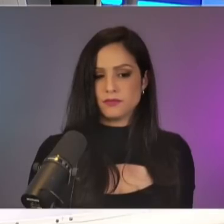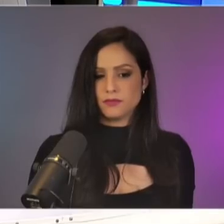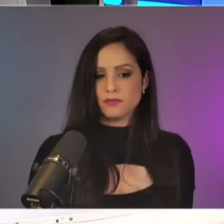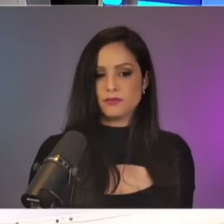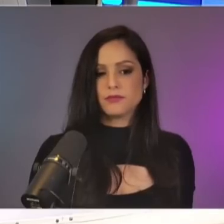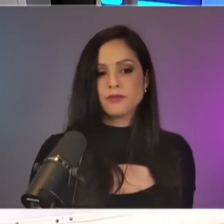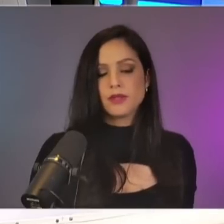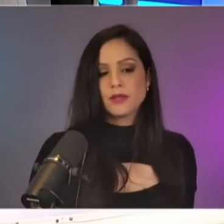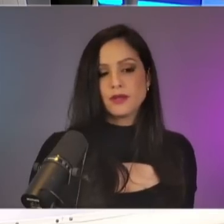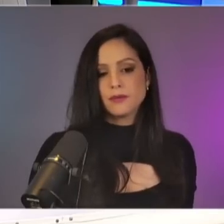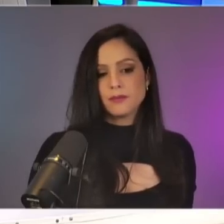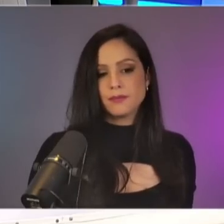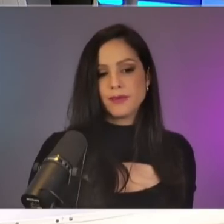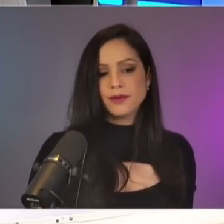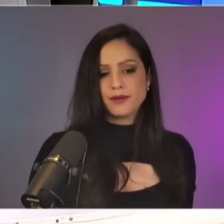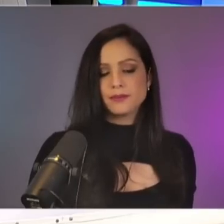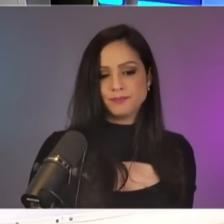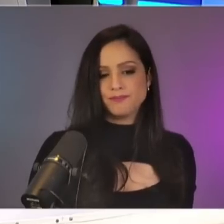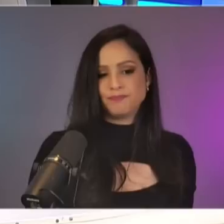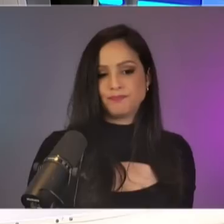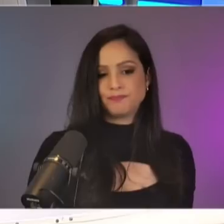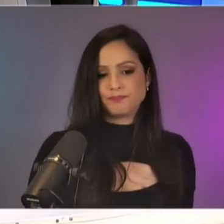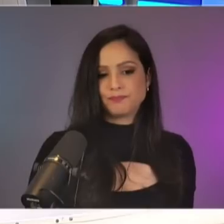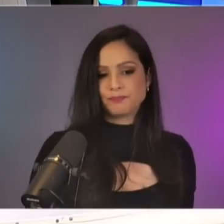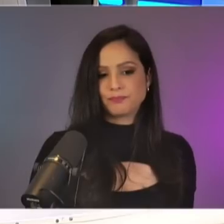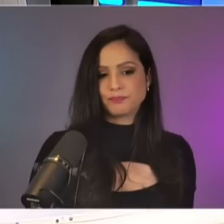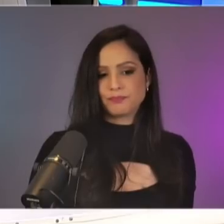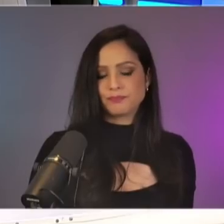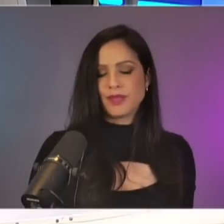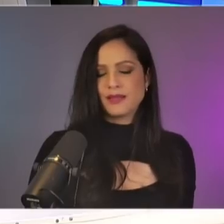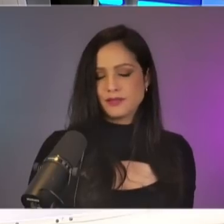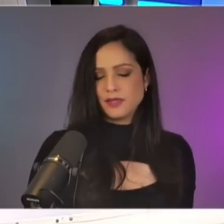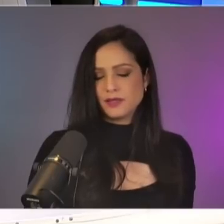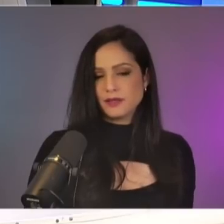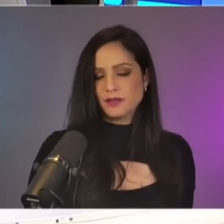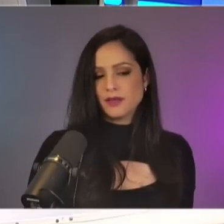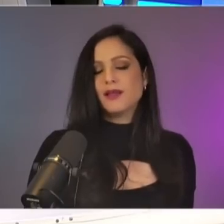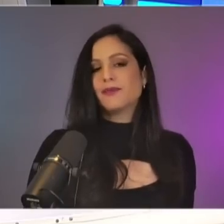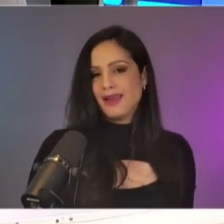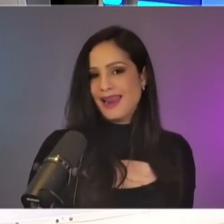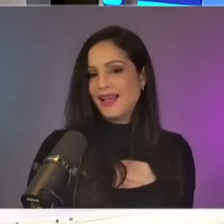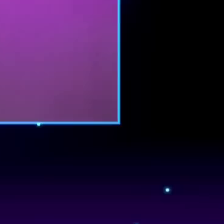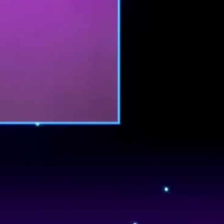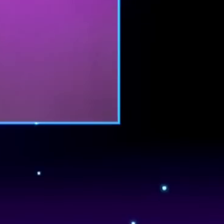Okay vamos a porque Diana deja la pregunta antes de irnos